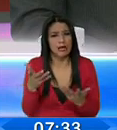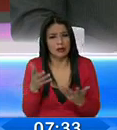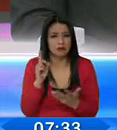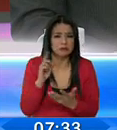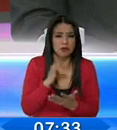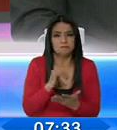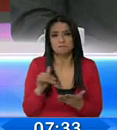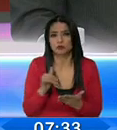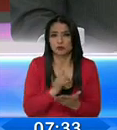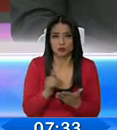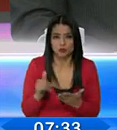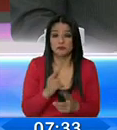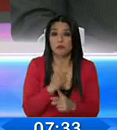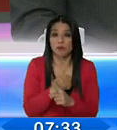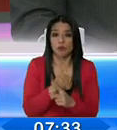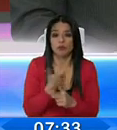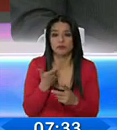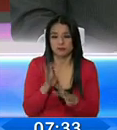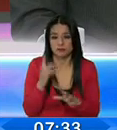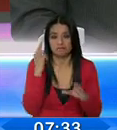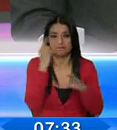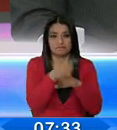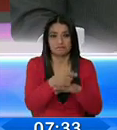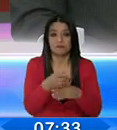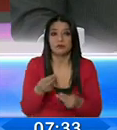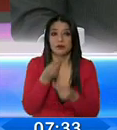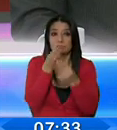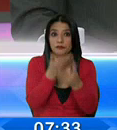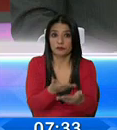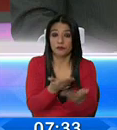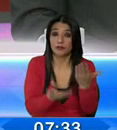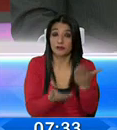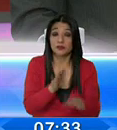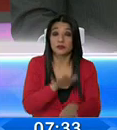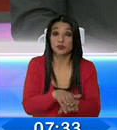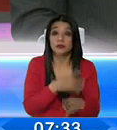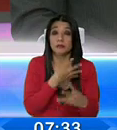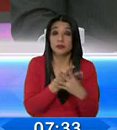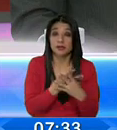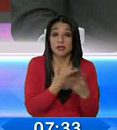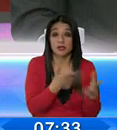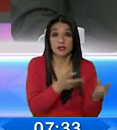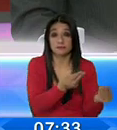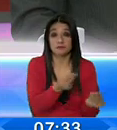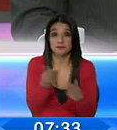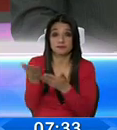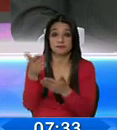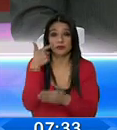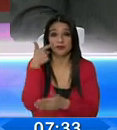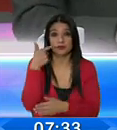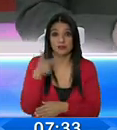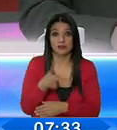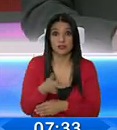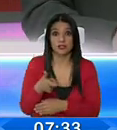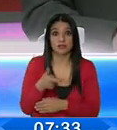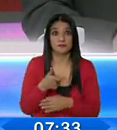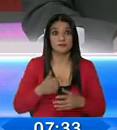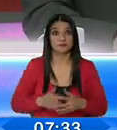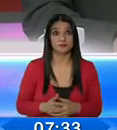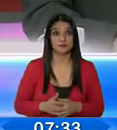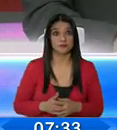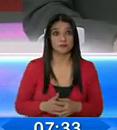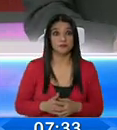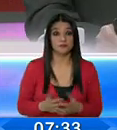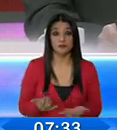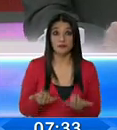lo tanto hemos emitido un informe de responsabilidad penal que ha sido trasladado a la Fiscalía General del Estado. Hoy día a